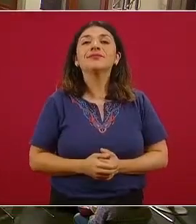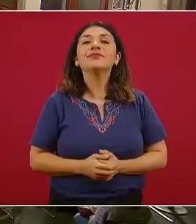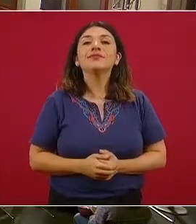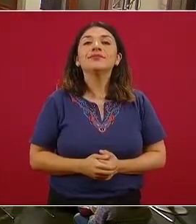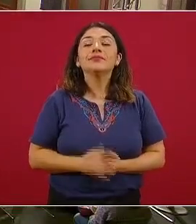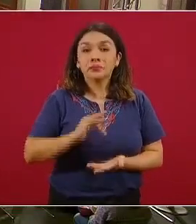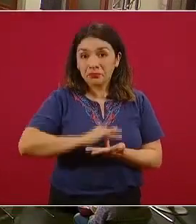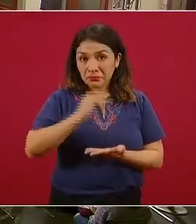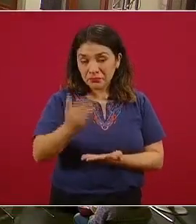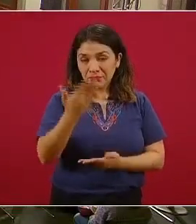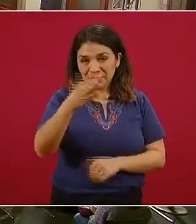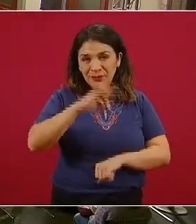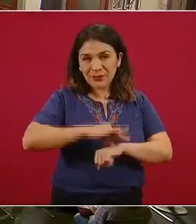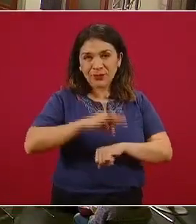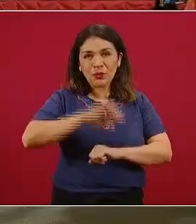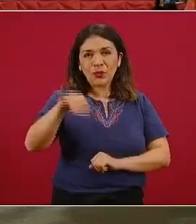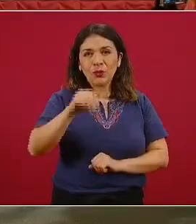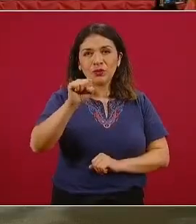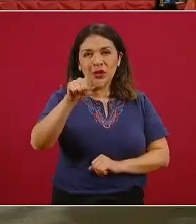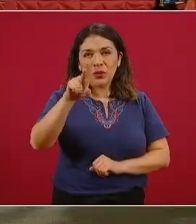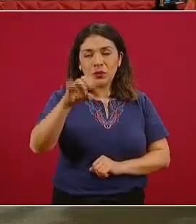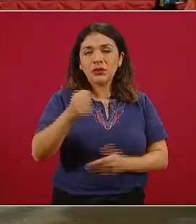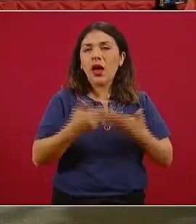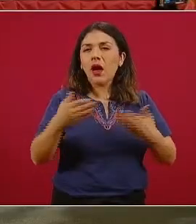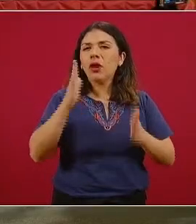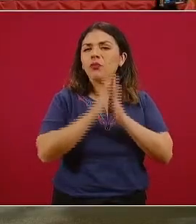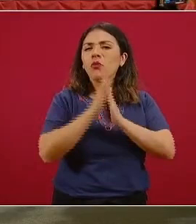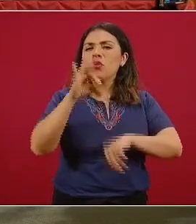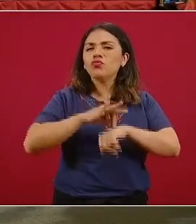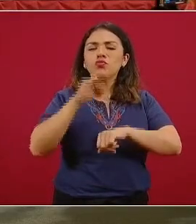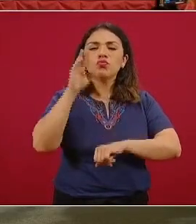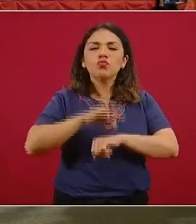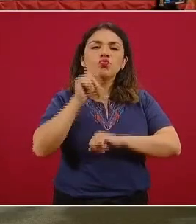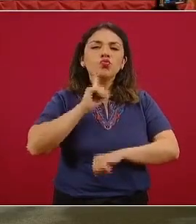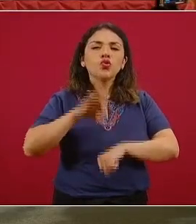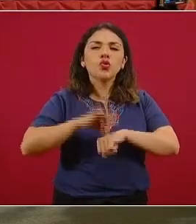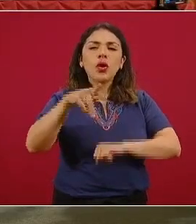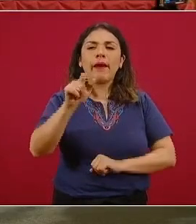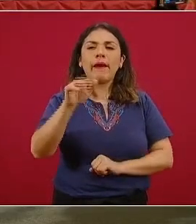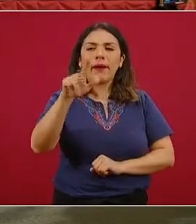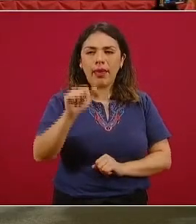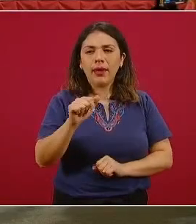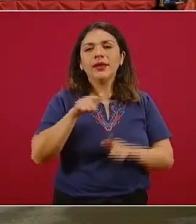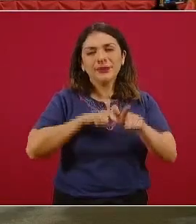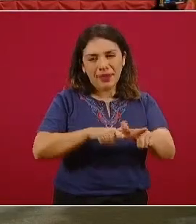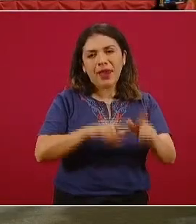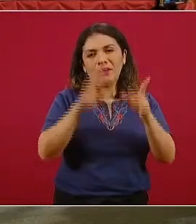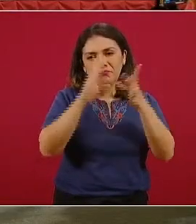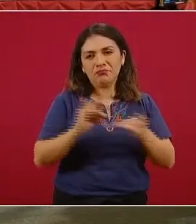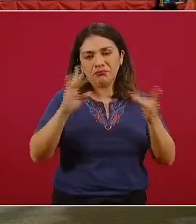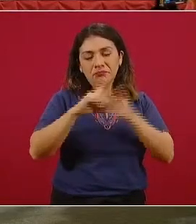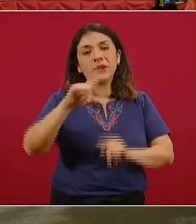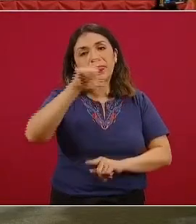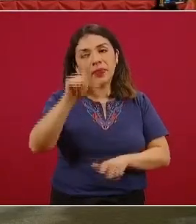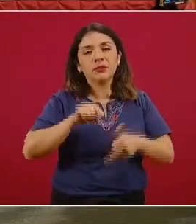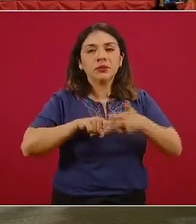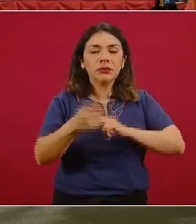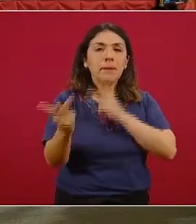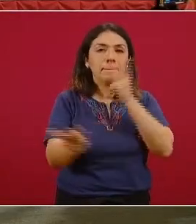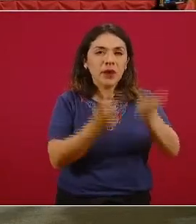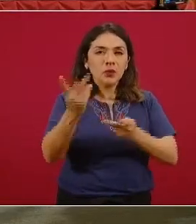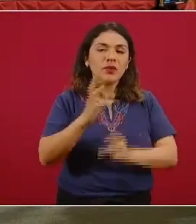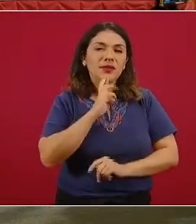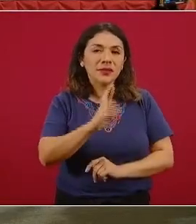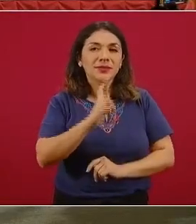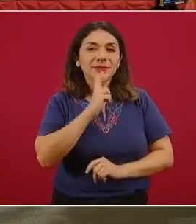gracias, doctor José Luis Salomía. Le pido a la doctora Carla Berdichevsky si conduce el resto del programa y después abrimos a preguntas y